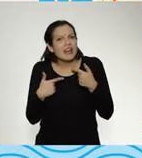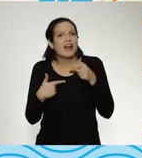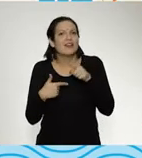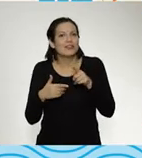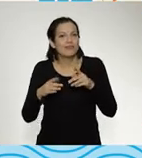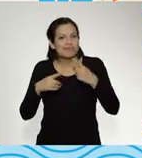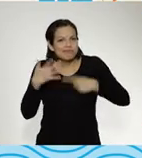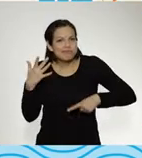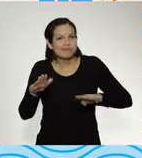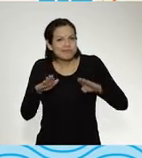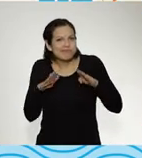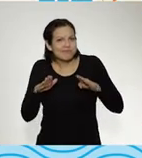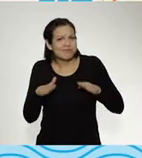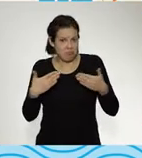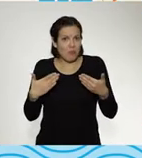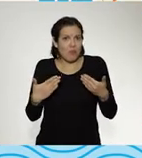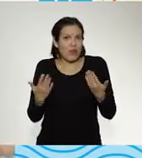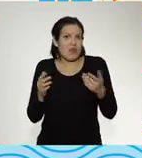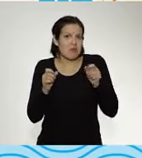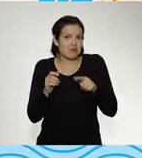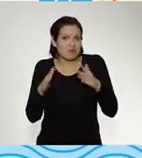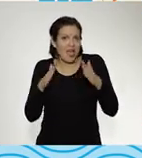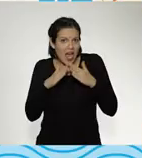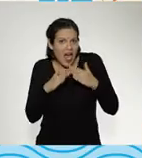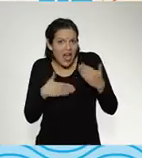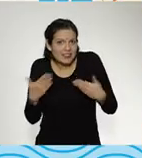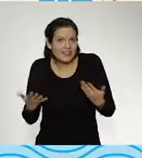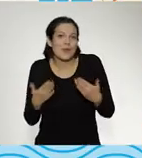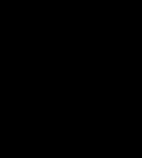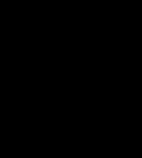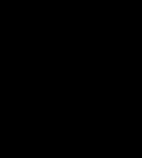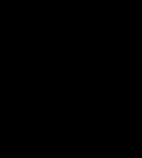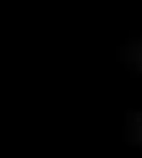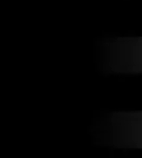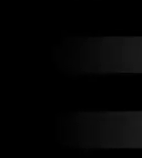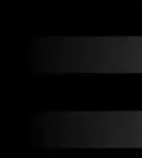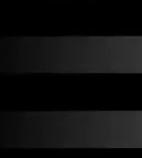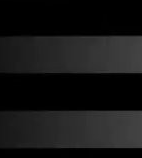esta rutina de ejercicios que podemos hacer ahí en casa. Muchas gracias.